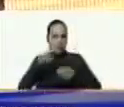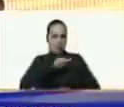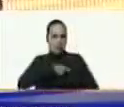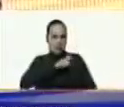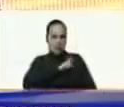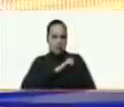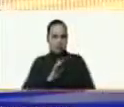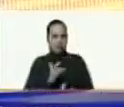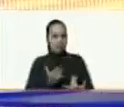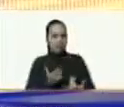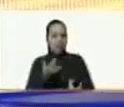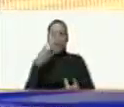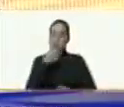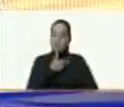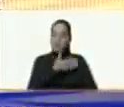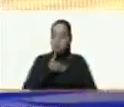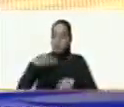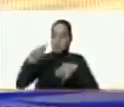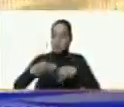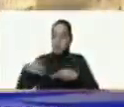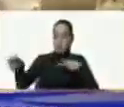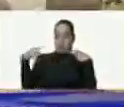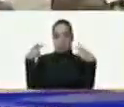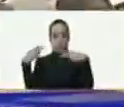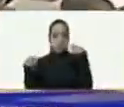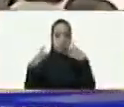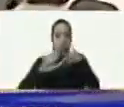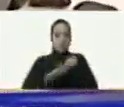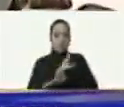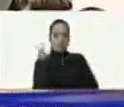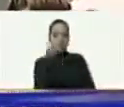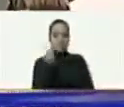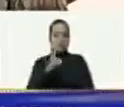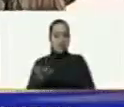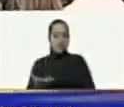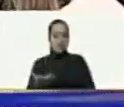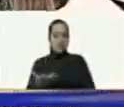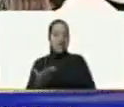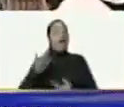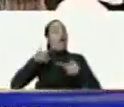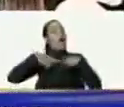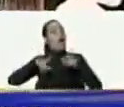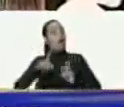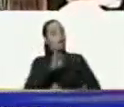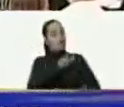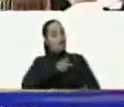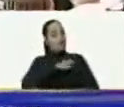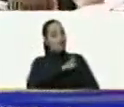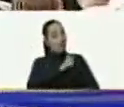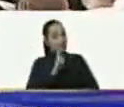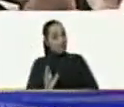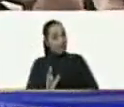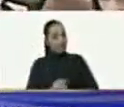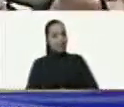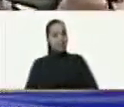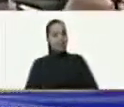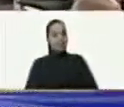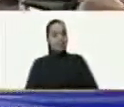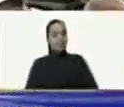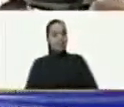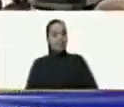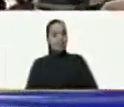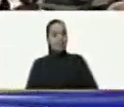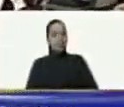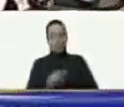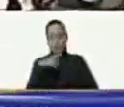la pasan pendientes de lo que pasa aquí, para tergiversarlo. Y bien bueno que desde España, Ernesto Dimas Raúl Nicolás